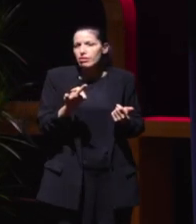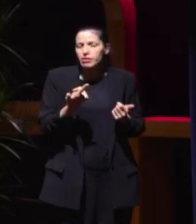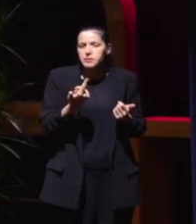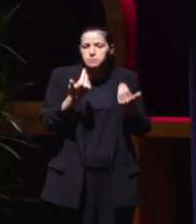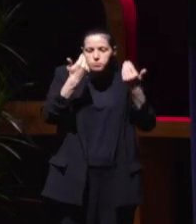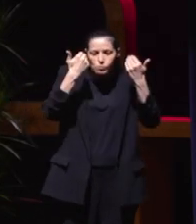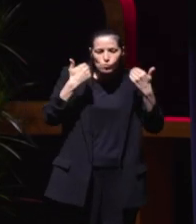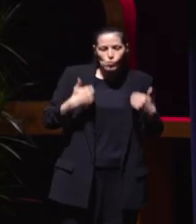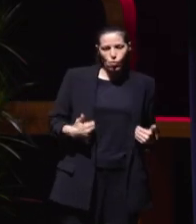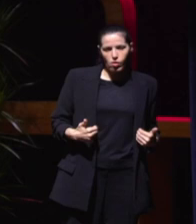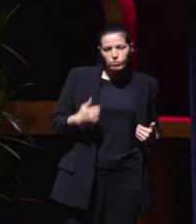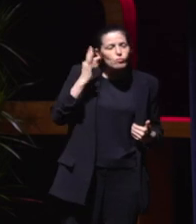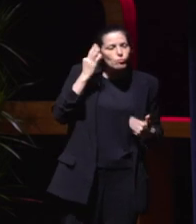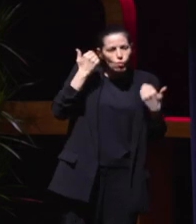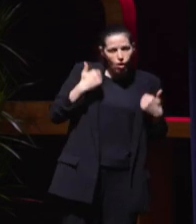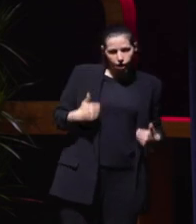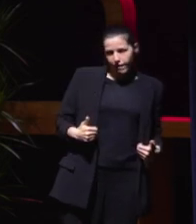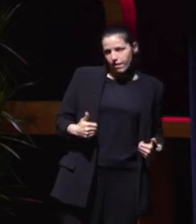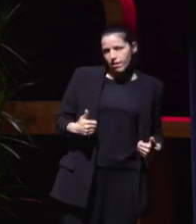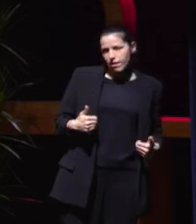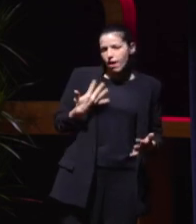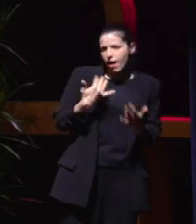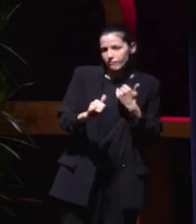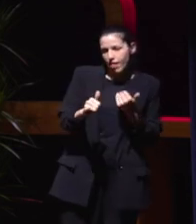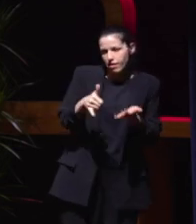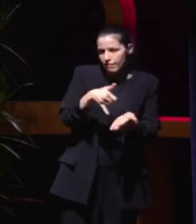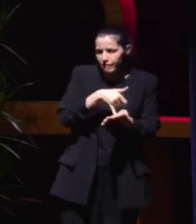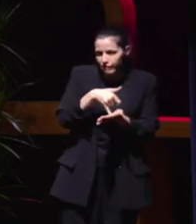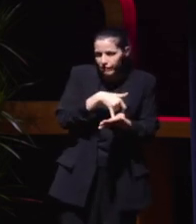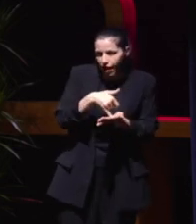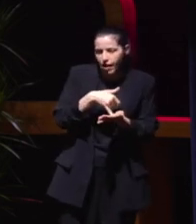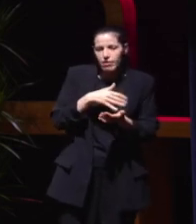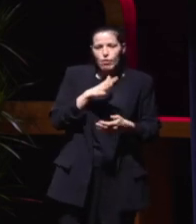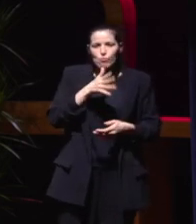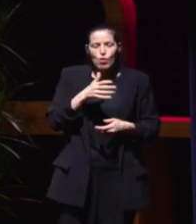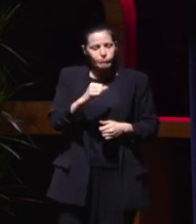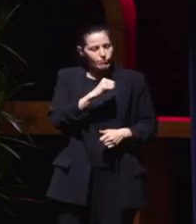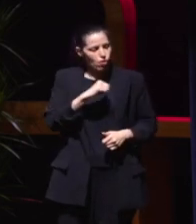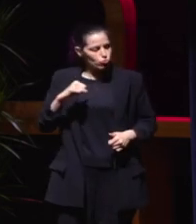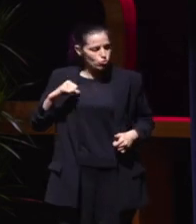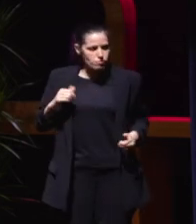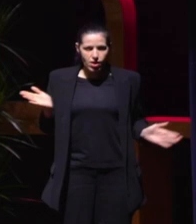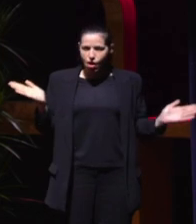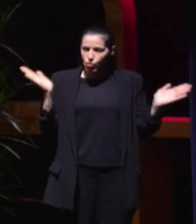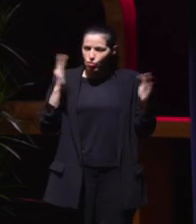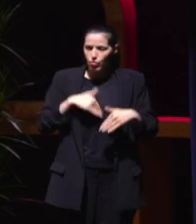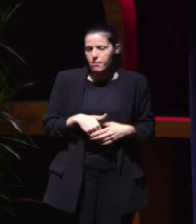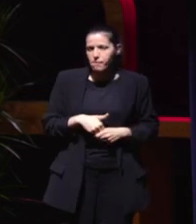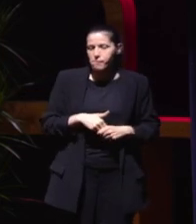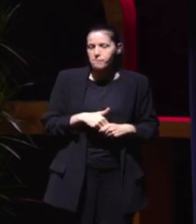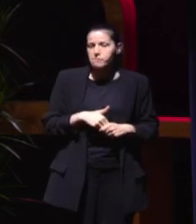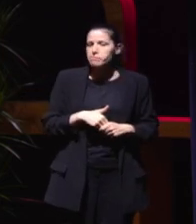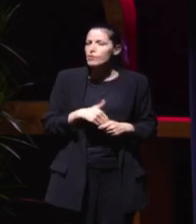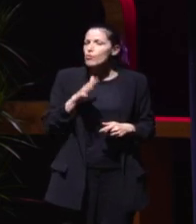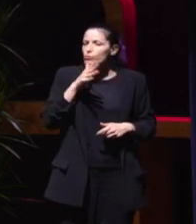esencia de la fragilidad al final de la falta de autonomía y yo creo que es muy importante que